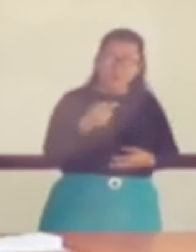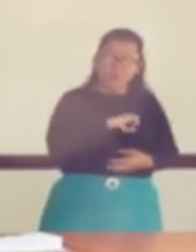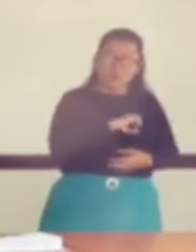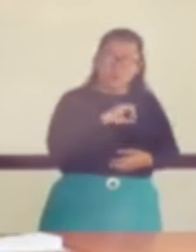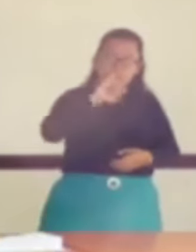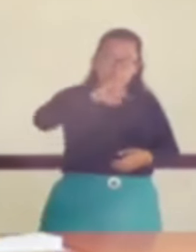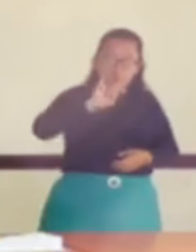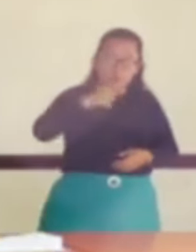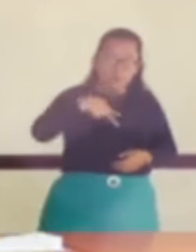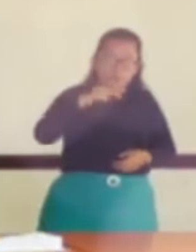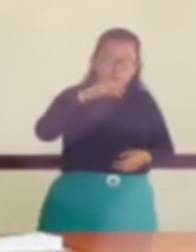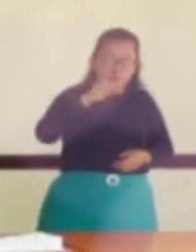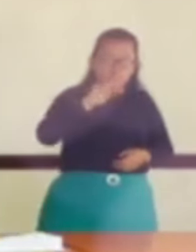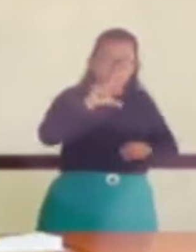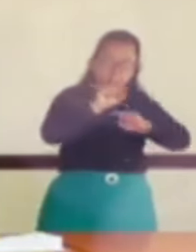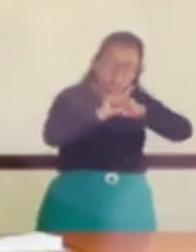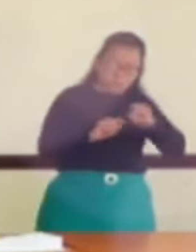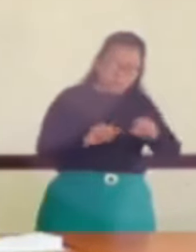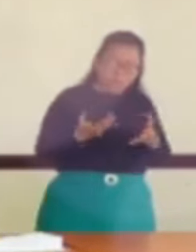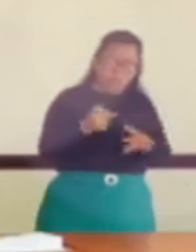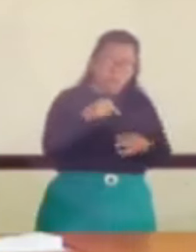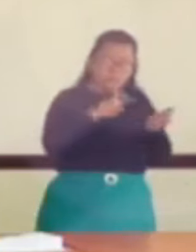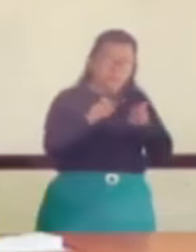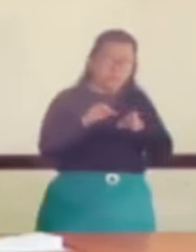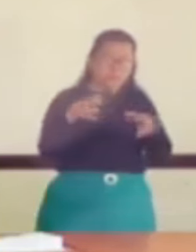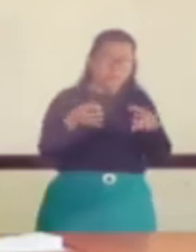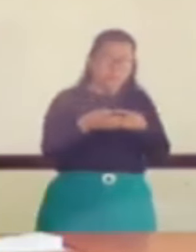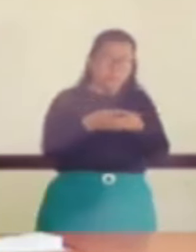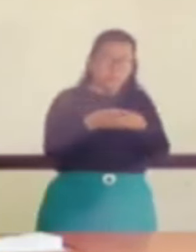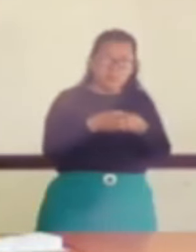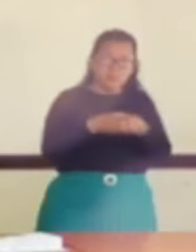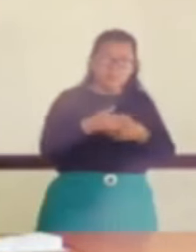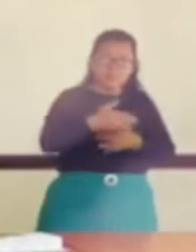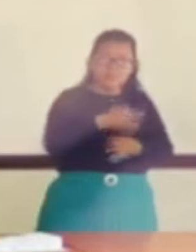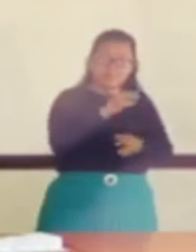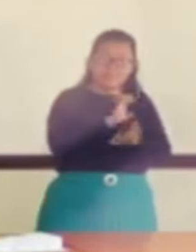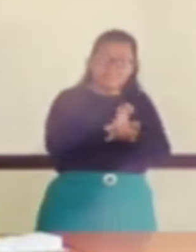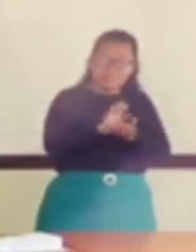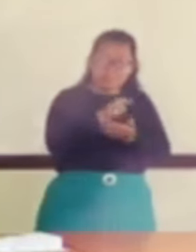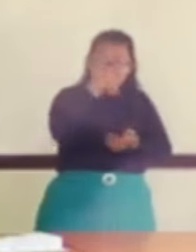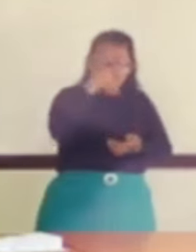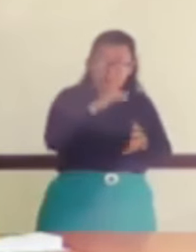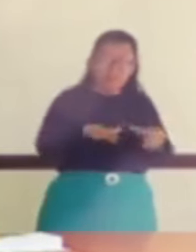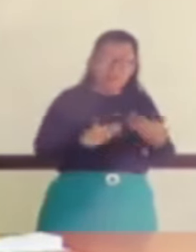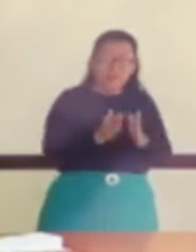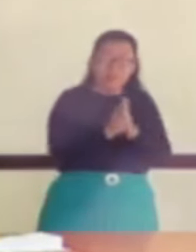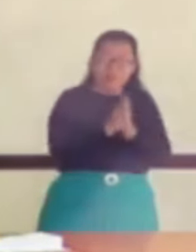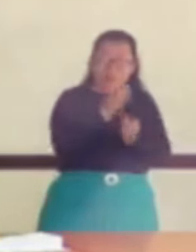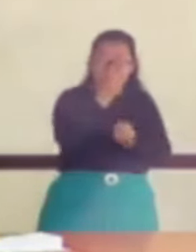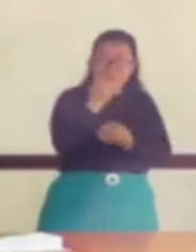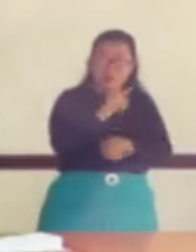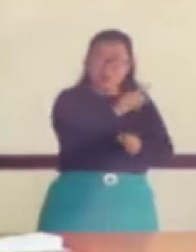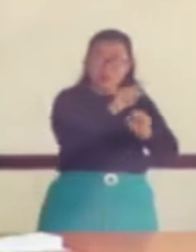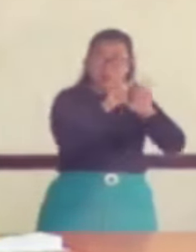Juan Pablo de TV Azteca pregunta, al titular de la Comisión Anticorrupción, ¿nos puede brindar detalles sobre las